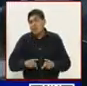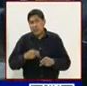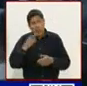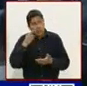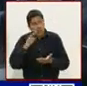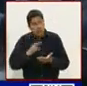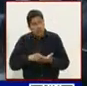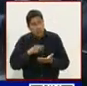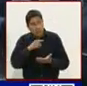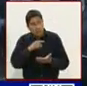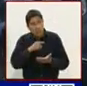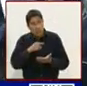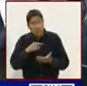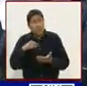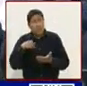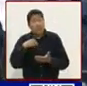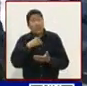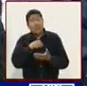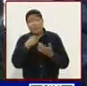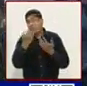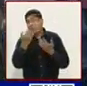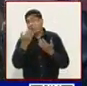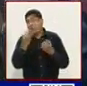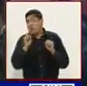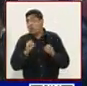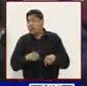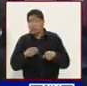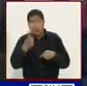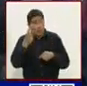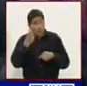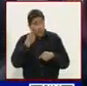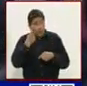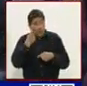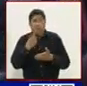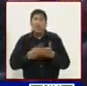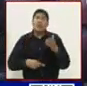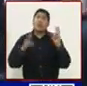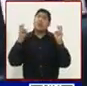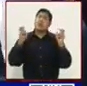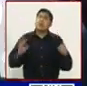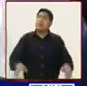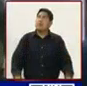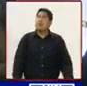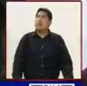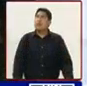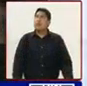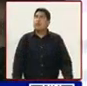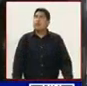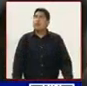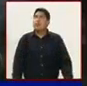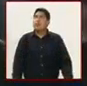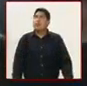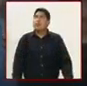reconocieron. Estaremos pendientes de que se pueda dar a conocer en qué quedará este caso.